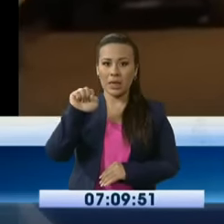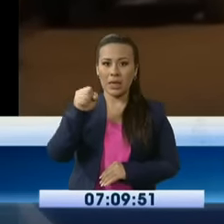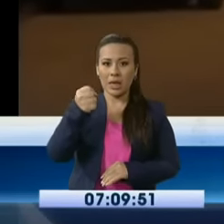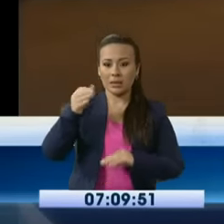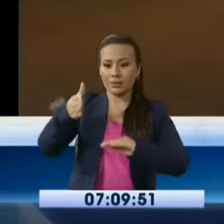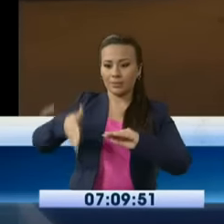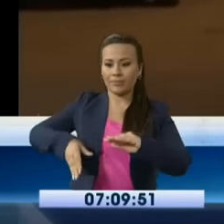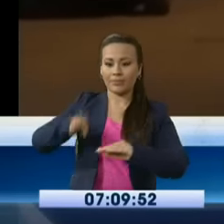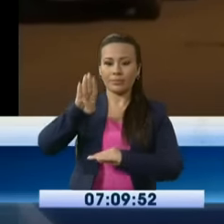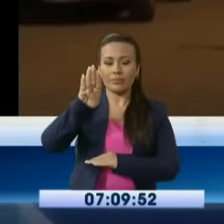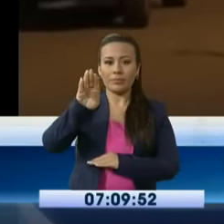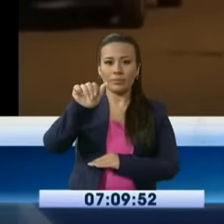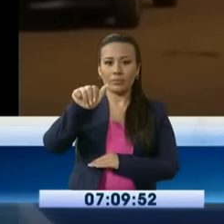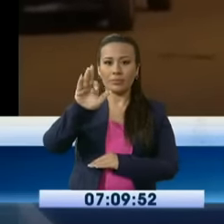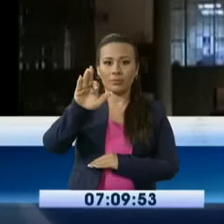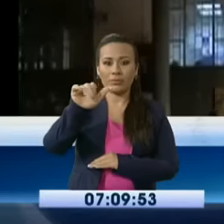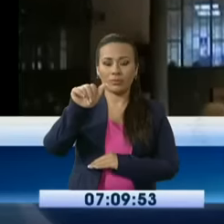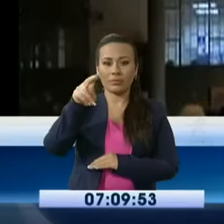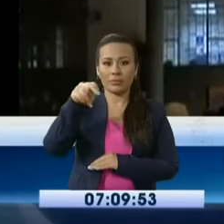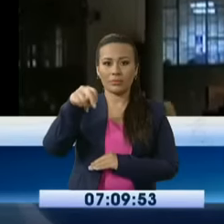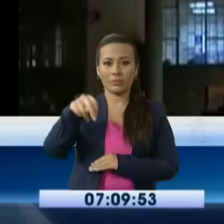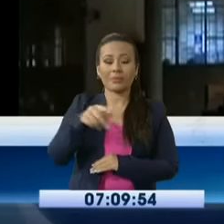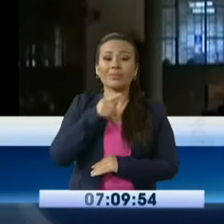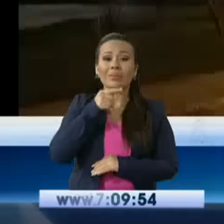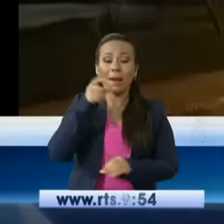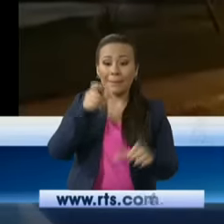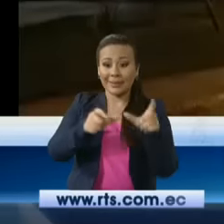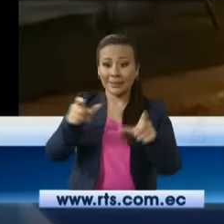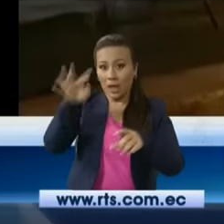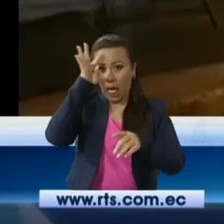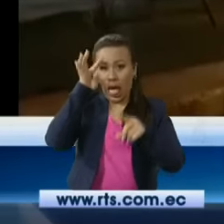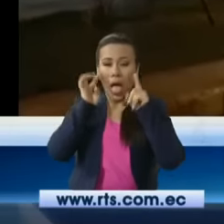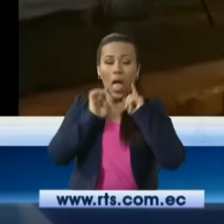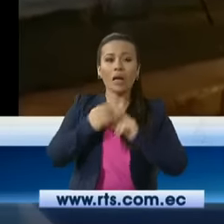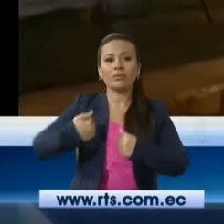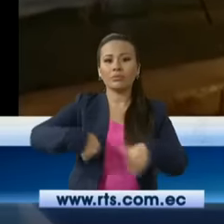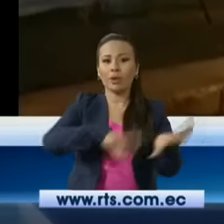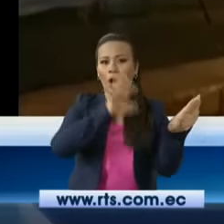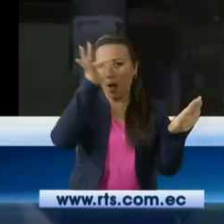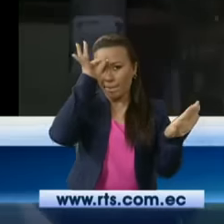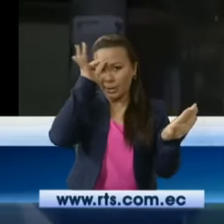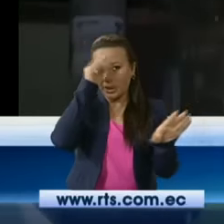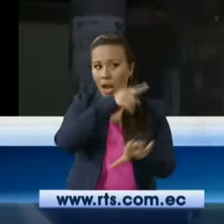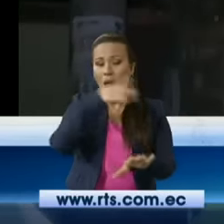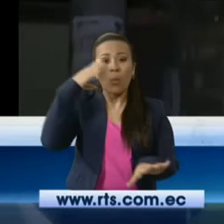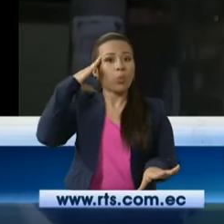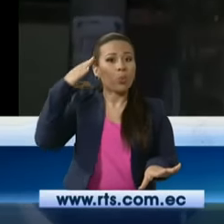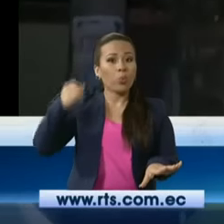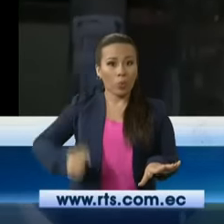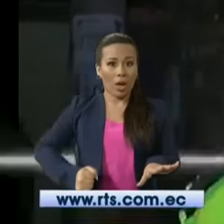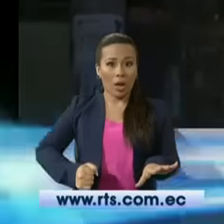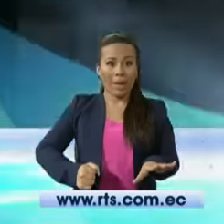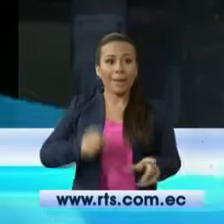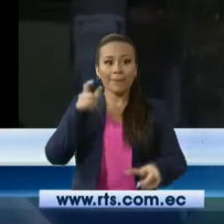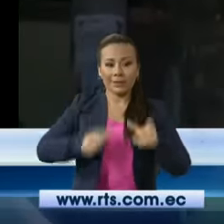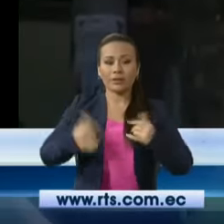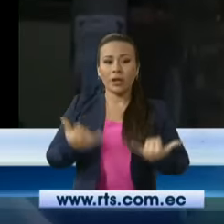individuos pues se dan a la fuga. Los heridos fueron trasladados al hospital regional. Las personas se encuentran